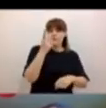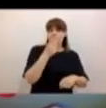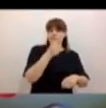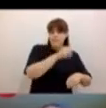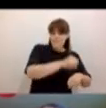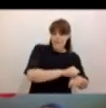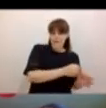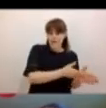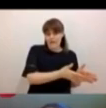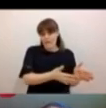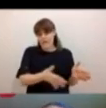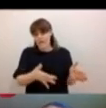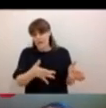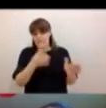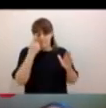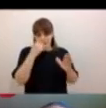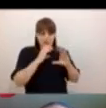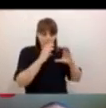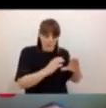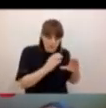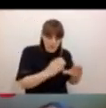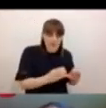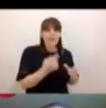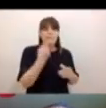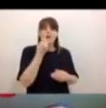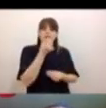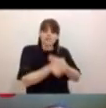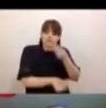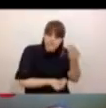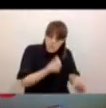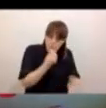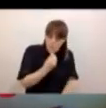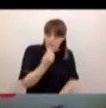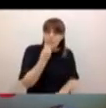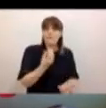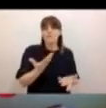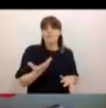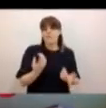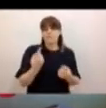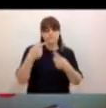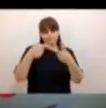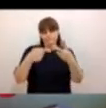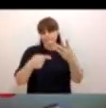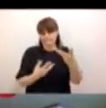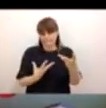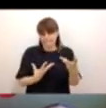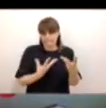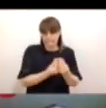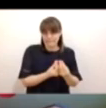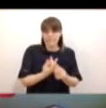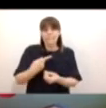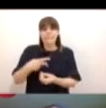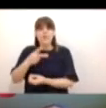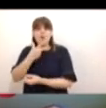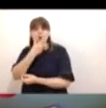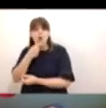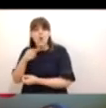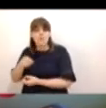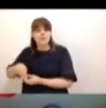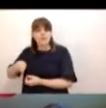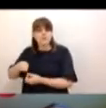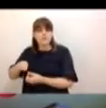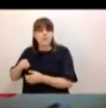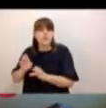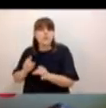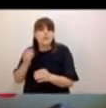cuidado para la sobrevivencia alimentación etcétera y que en el caso de los varones dedican alrededor de 6